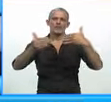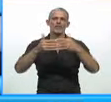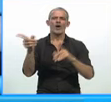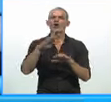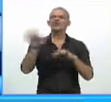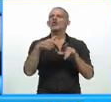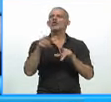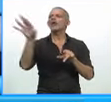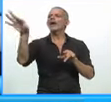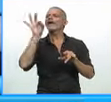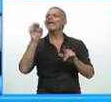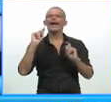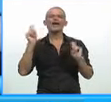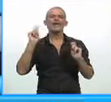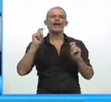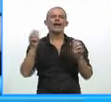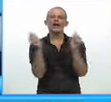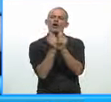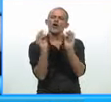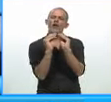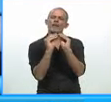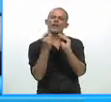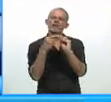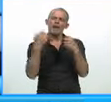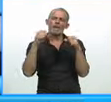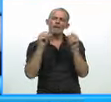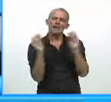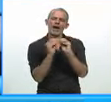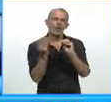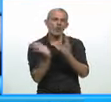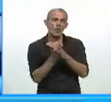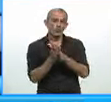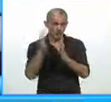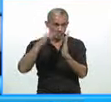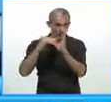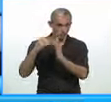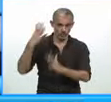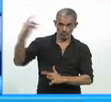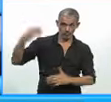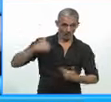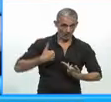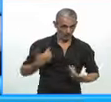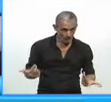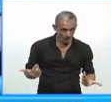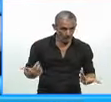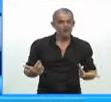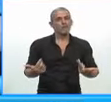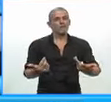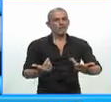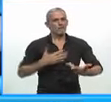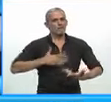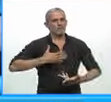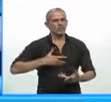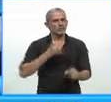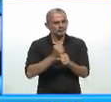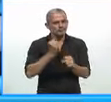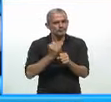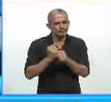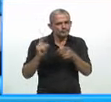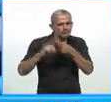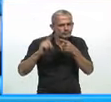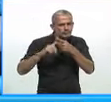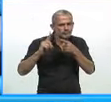un training partner, un compañero para entrenar, y bueno, venimos laburando esta relación